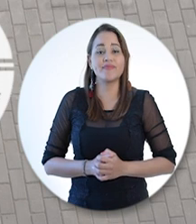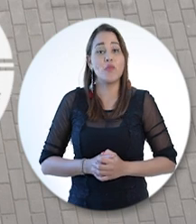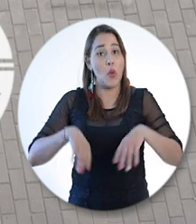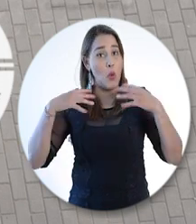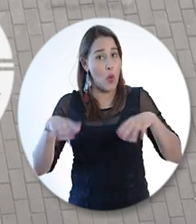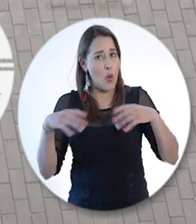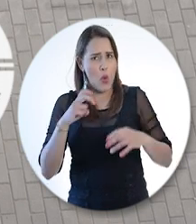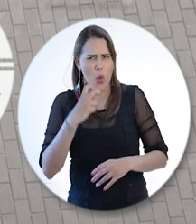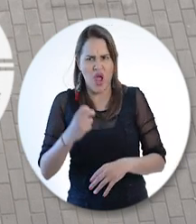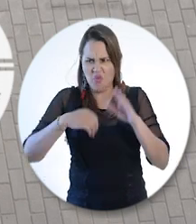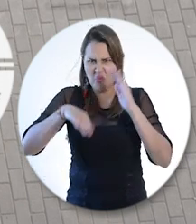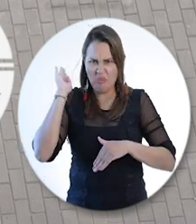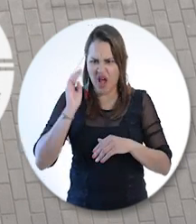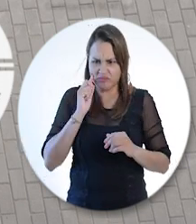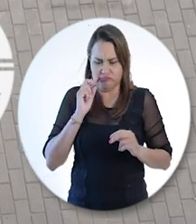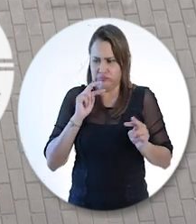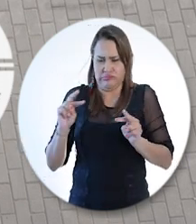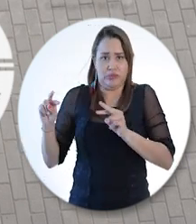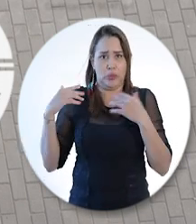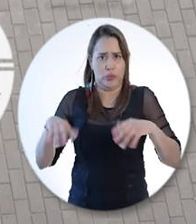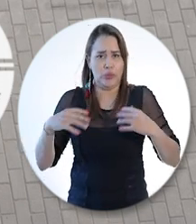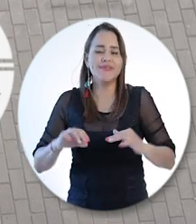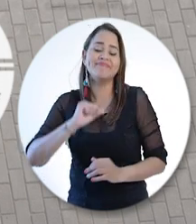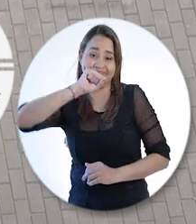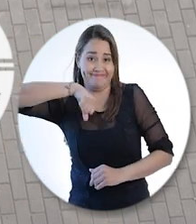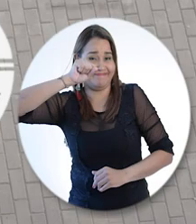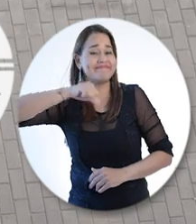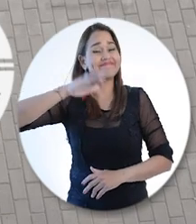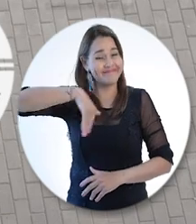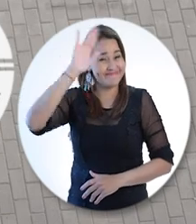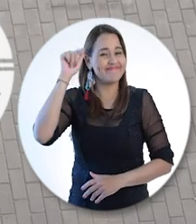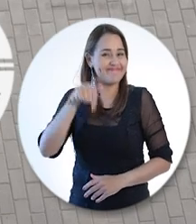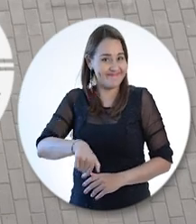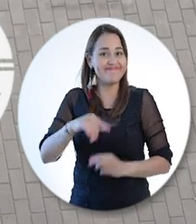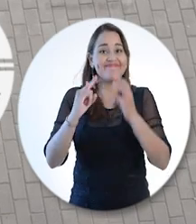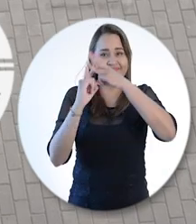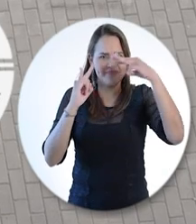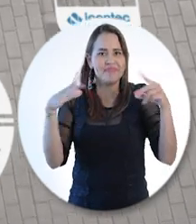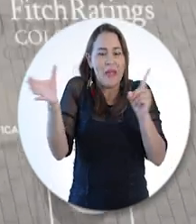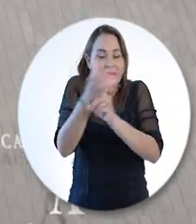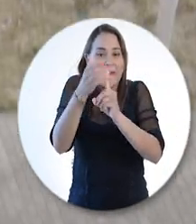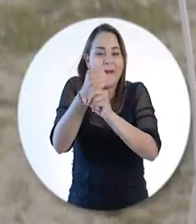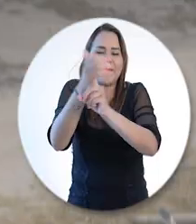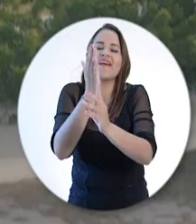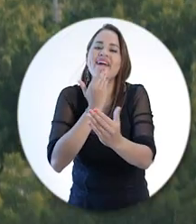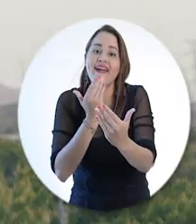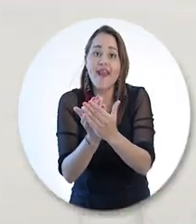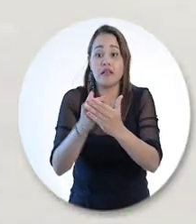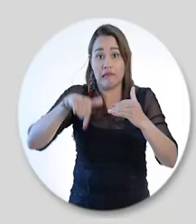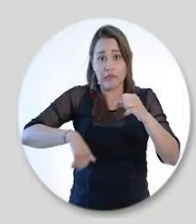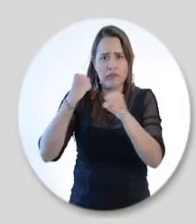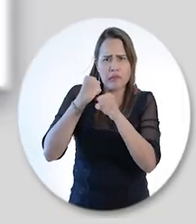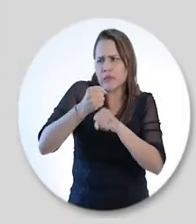¡Wow! ¡Cuántos títulos! Sí, Valeria. Estos son solo algunos de los logros obtenidos gracias al trabajo colaborativo de la